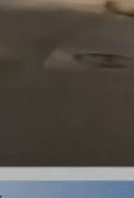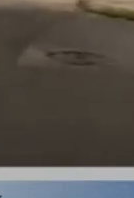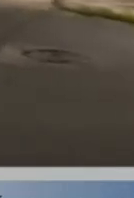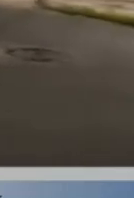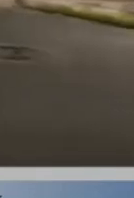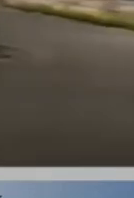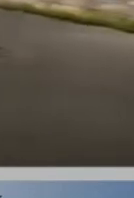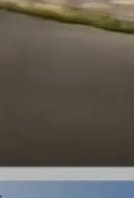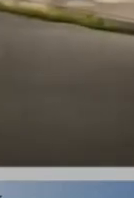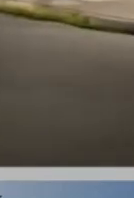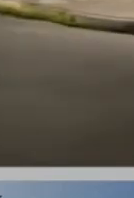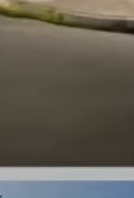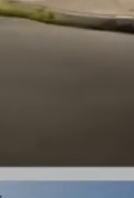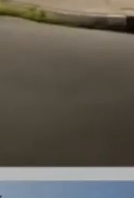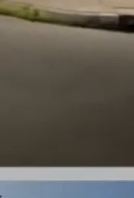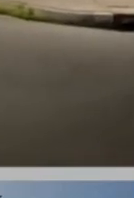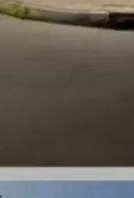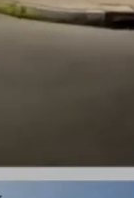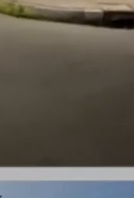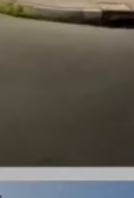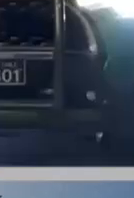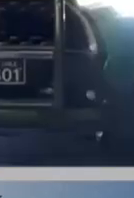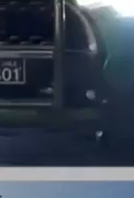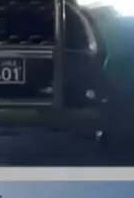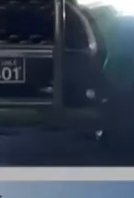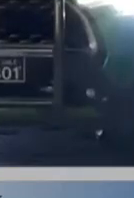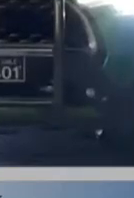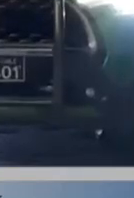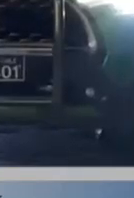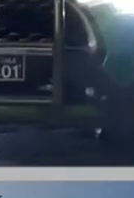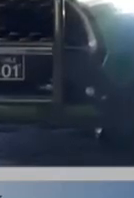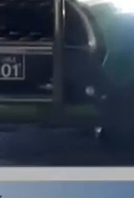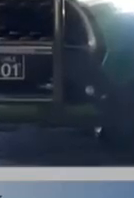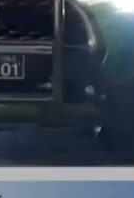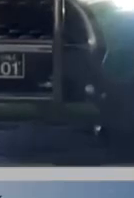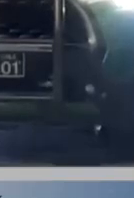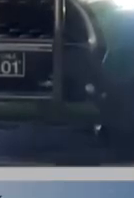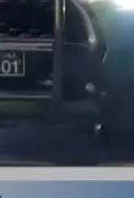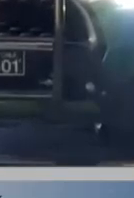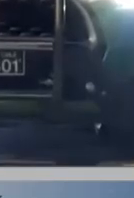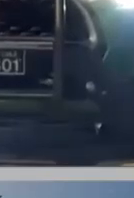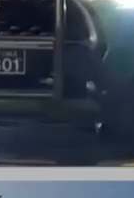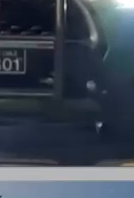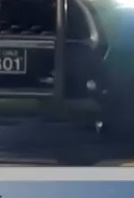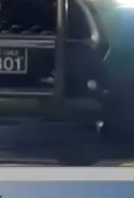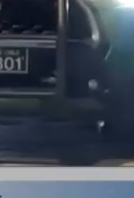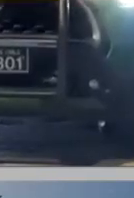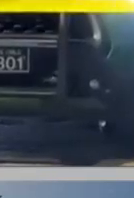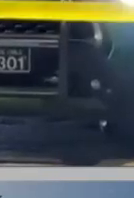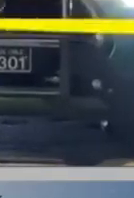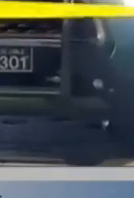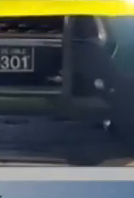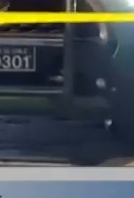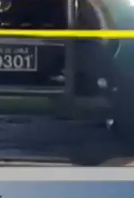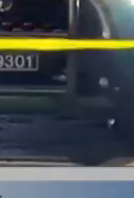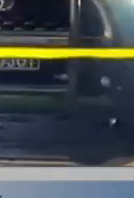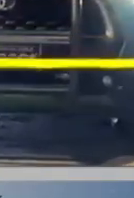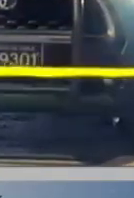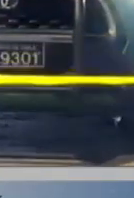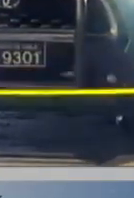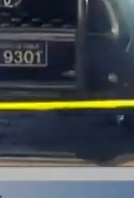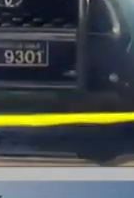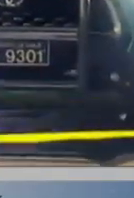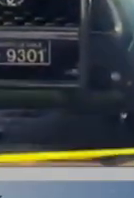carabinero rápidamente logró la detención de uno de ellos, ¿cierto?, el cual fue entregado a personal de carabinero, y dentro de su